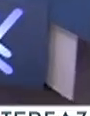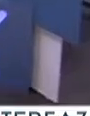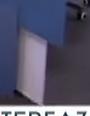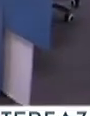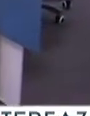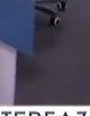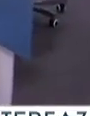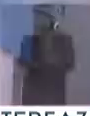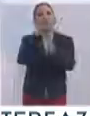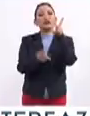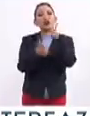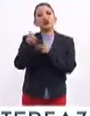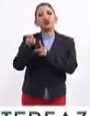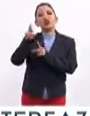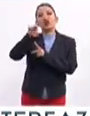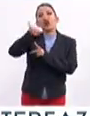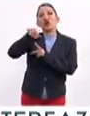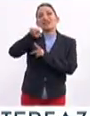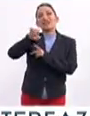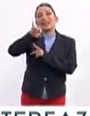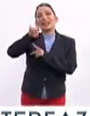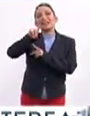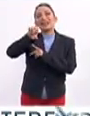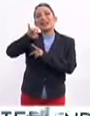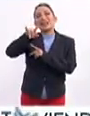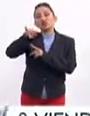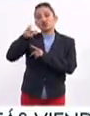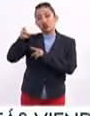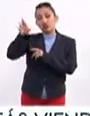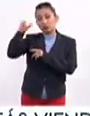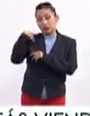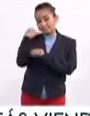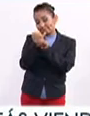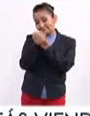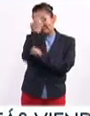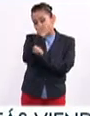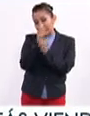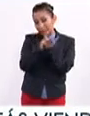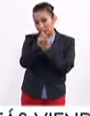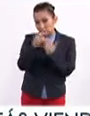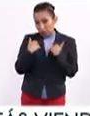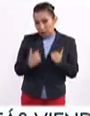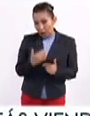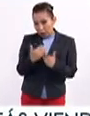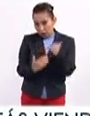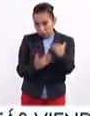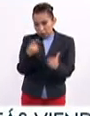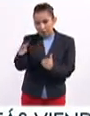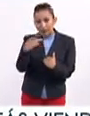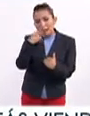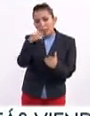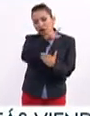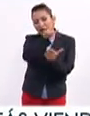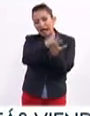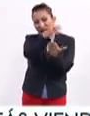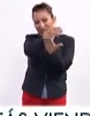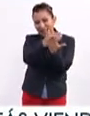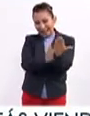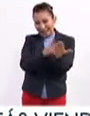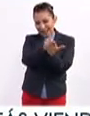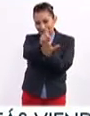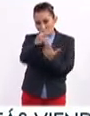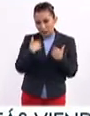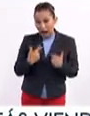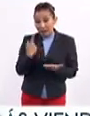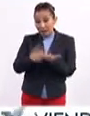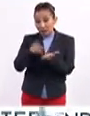Seguimos platicando con el doctor José de Jesús Becerra Ramírez, doctor en estudios avanzados en derechos humanos. Platicábamos del marco jurídico que conforma los derechos